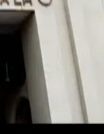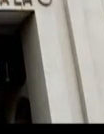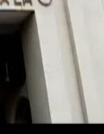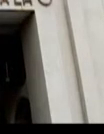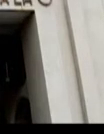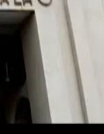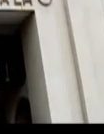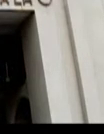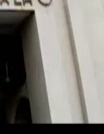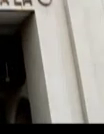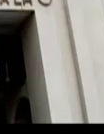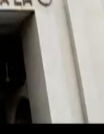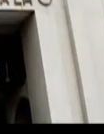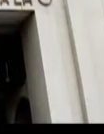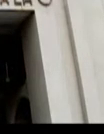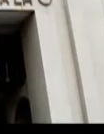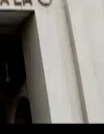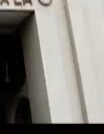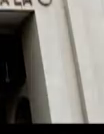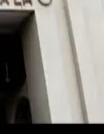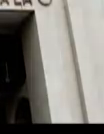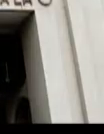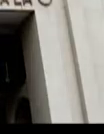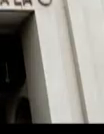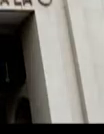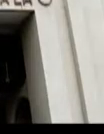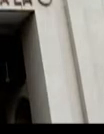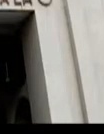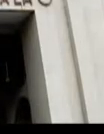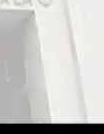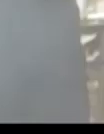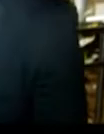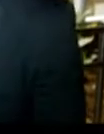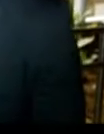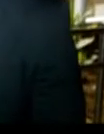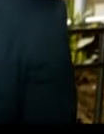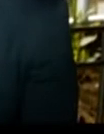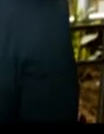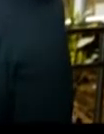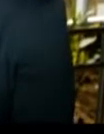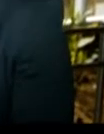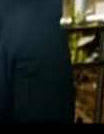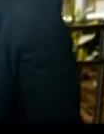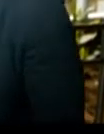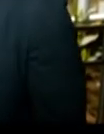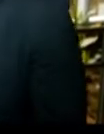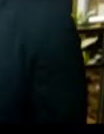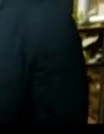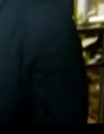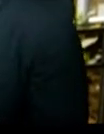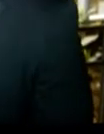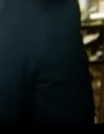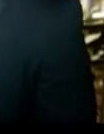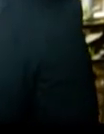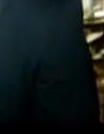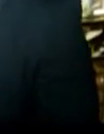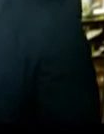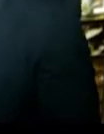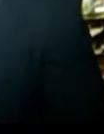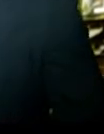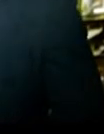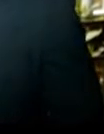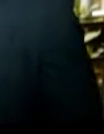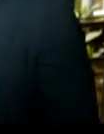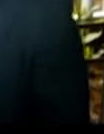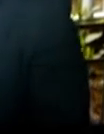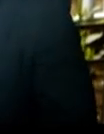Panamericanos Universitarios. Escuchemos palabras de Luciano Cabral. Y cuando creamos a la federación, pensamos en